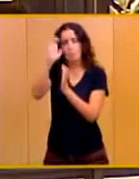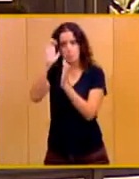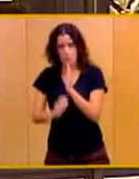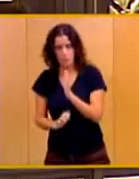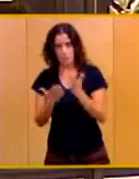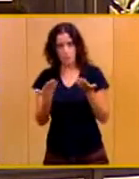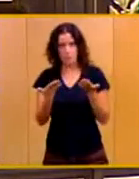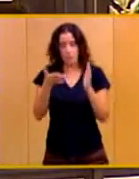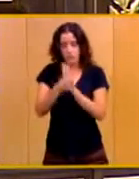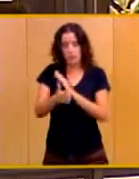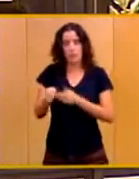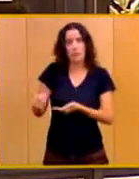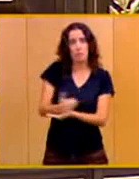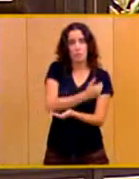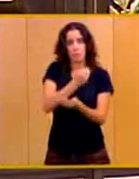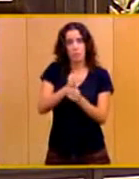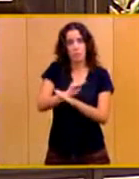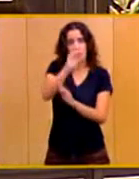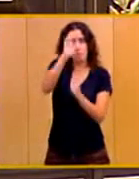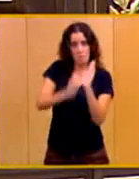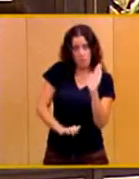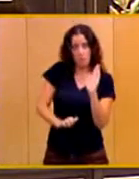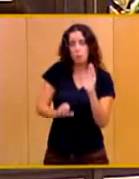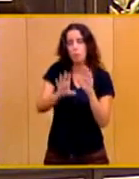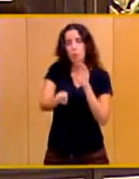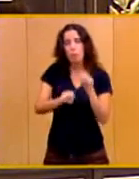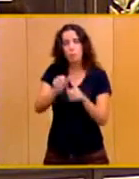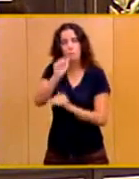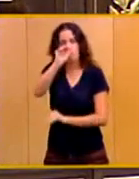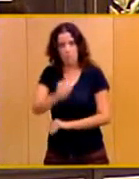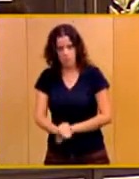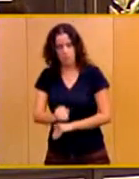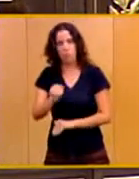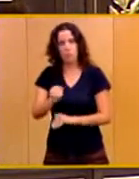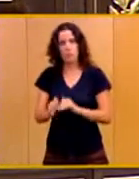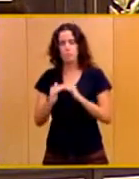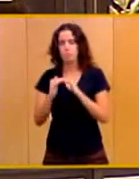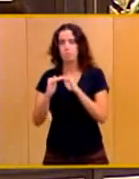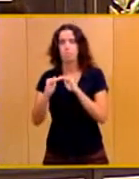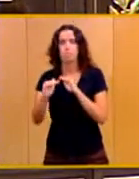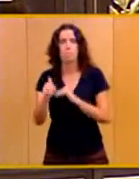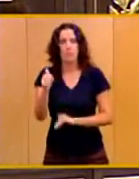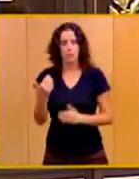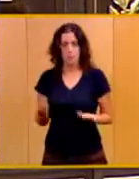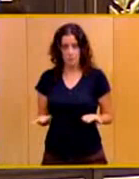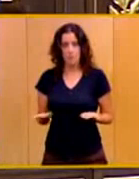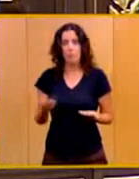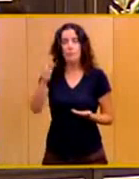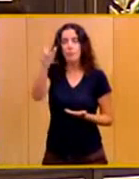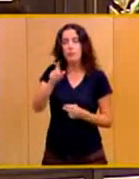menor inversión, menor consumo y mayor estancamiento. Me contestó,